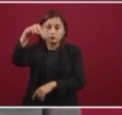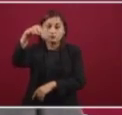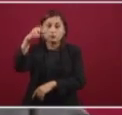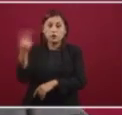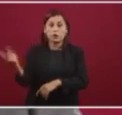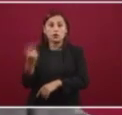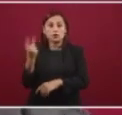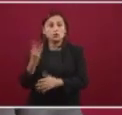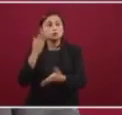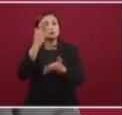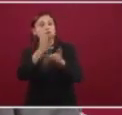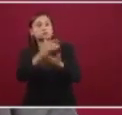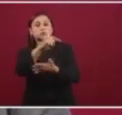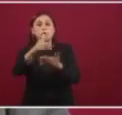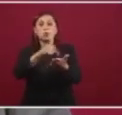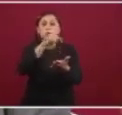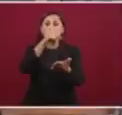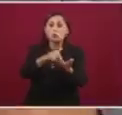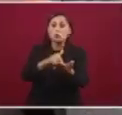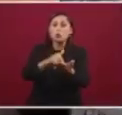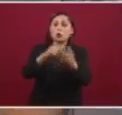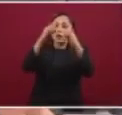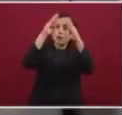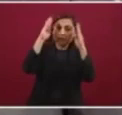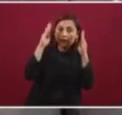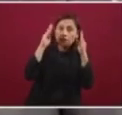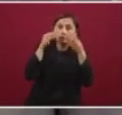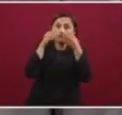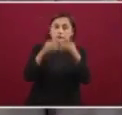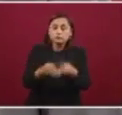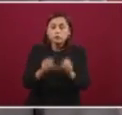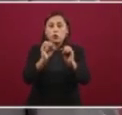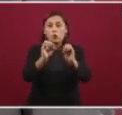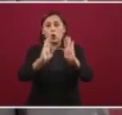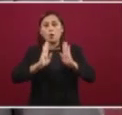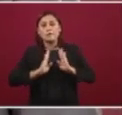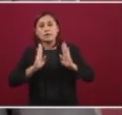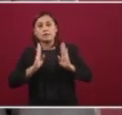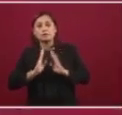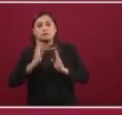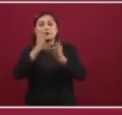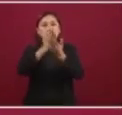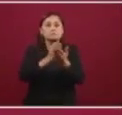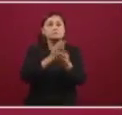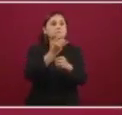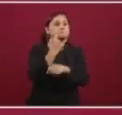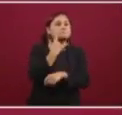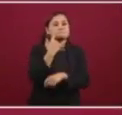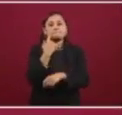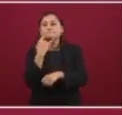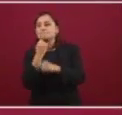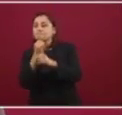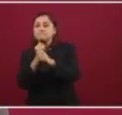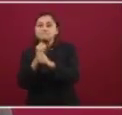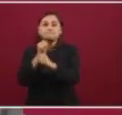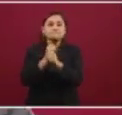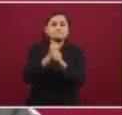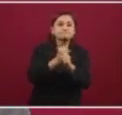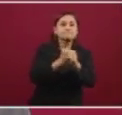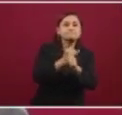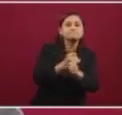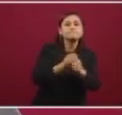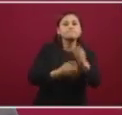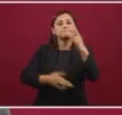para estar informando y organizarnos cada vez mejor, pero es un